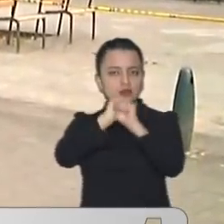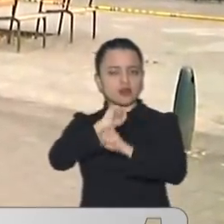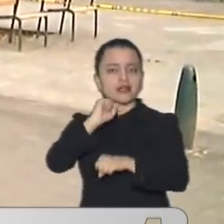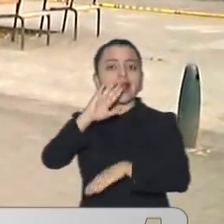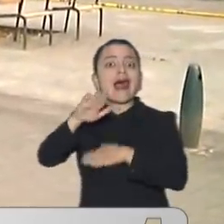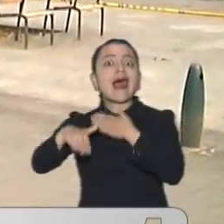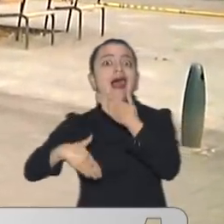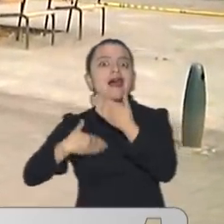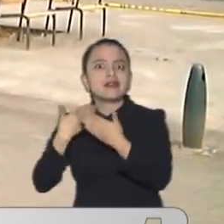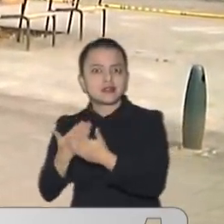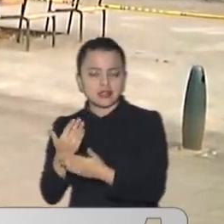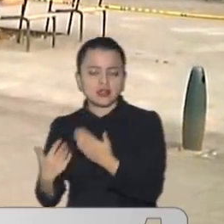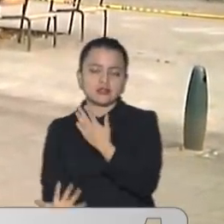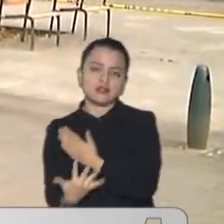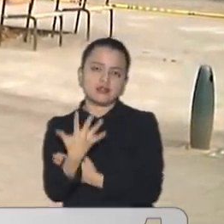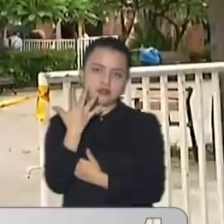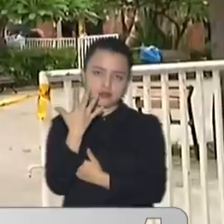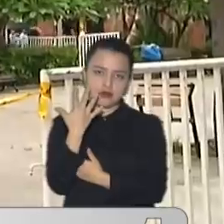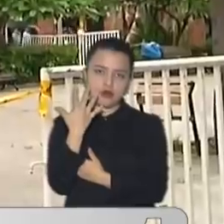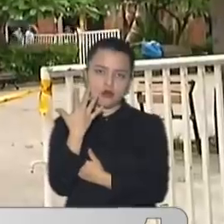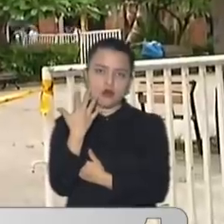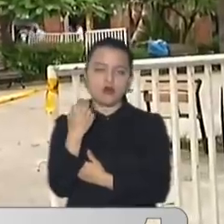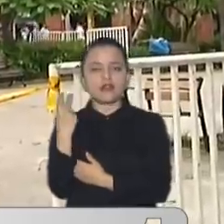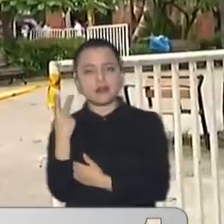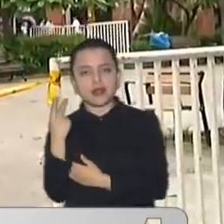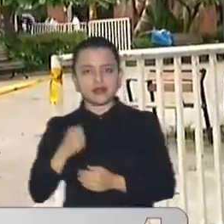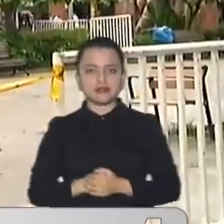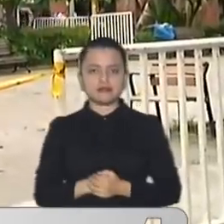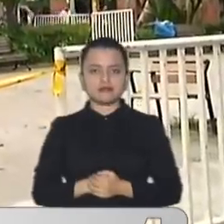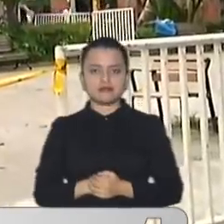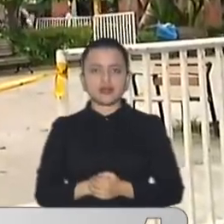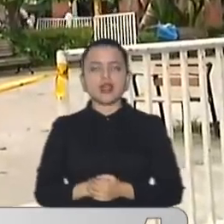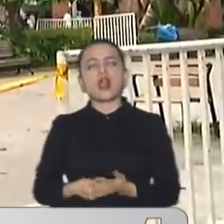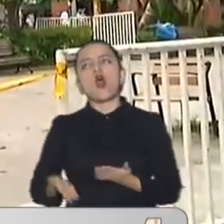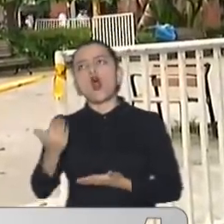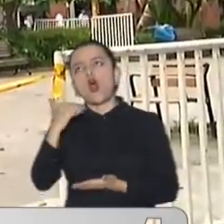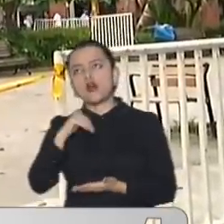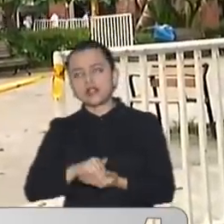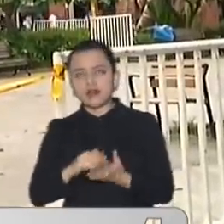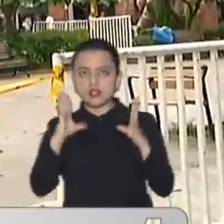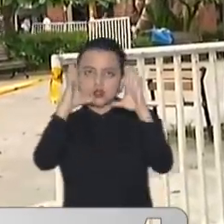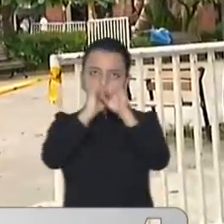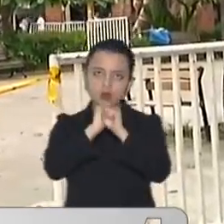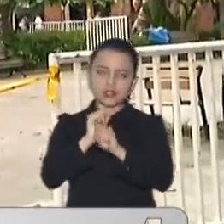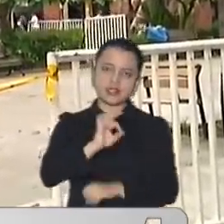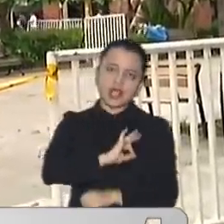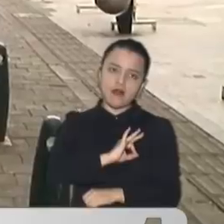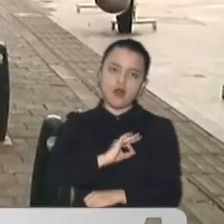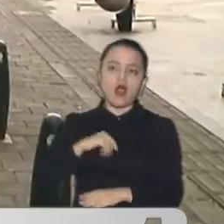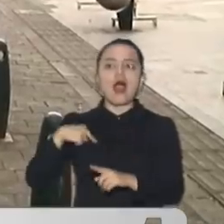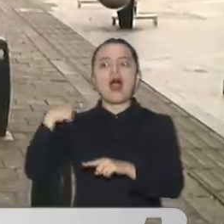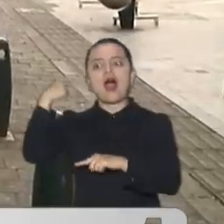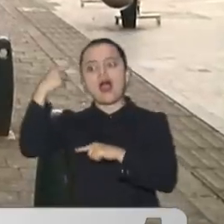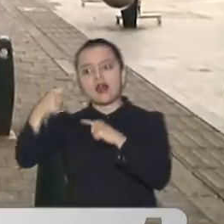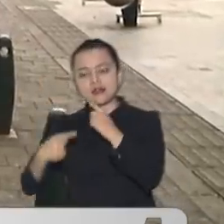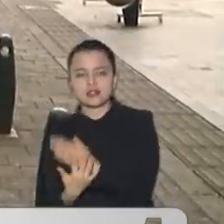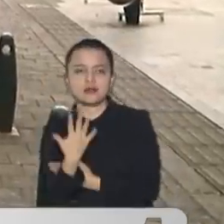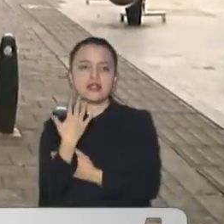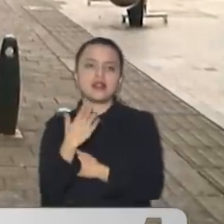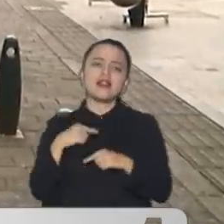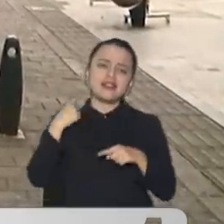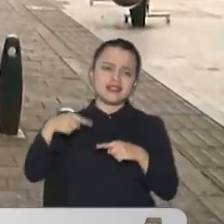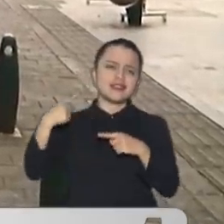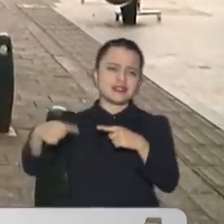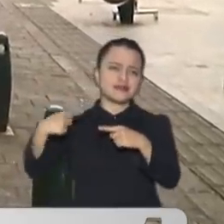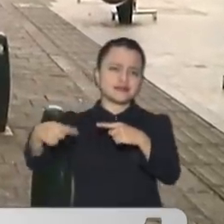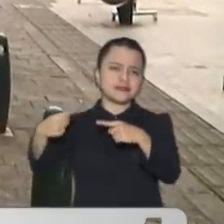mañana de este viernes y así sucesivamente, viernes, sábado, domingo, lunes, hasta el martes. Además, el gobernador de Antioquia, a través de este decreto,